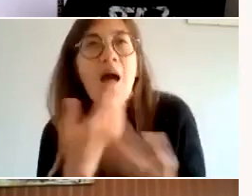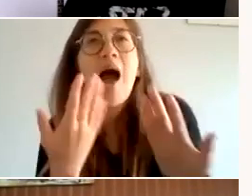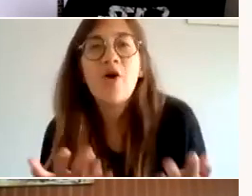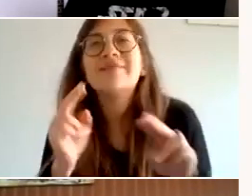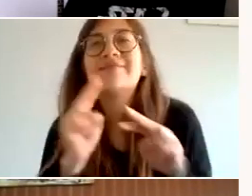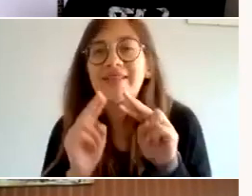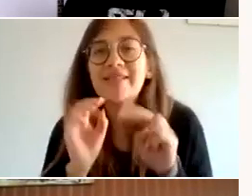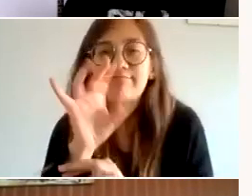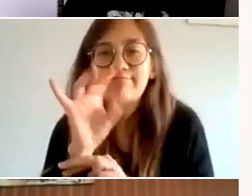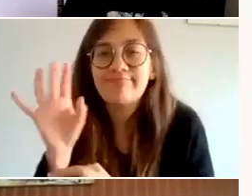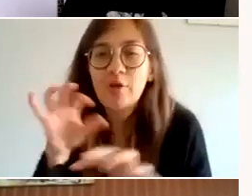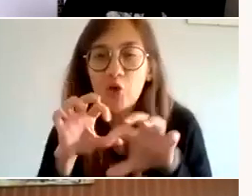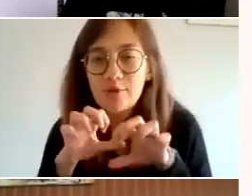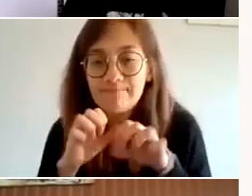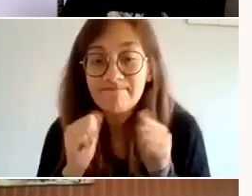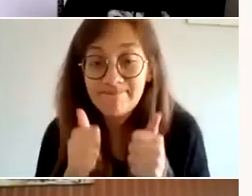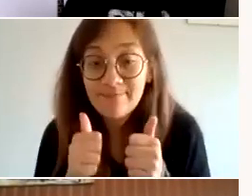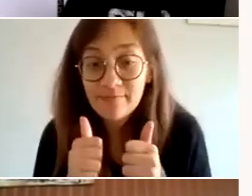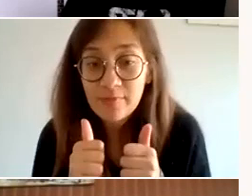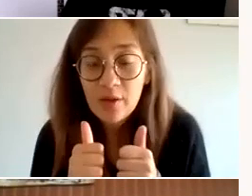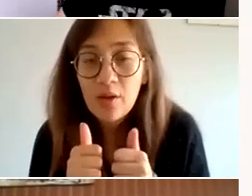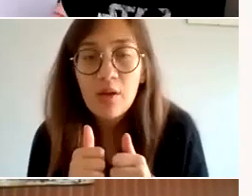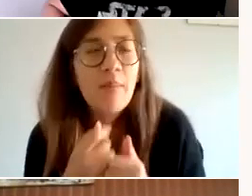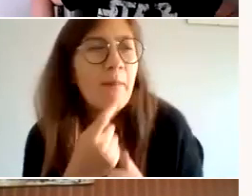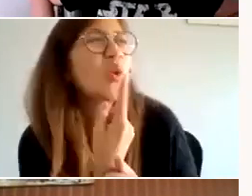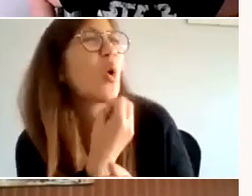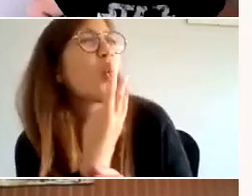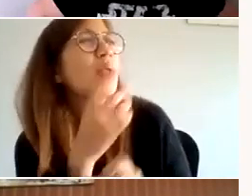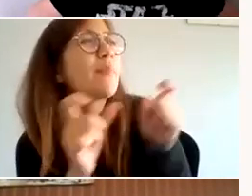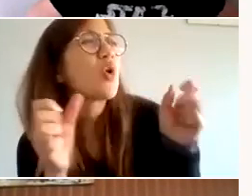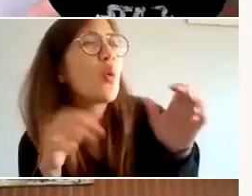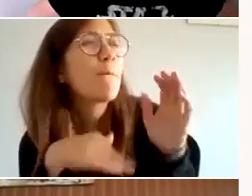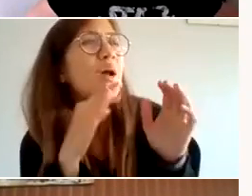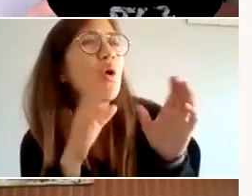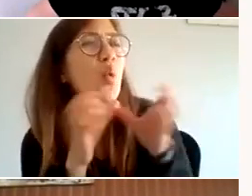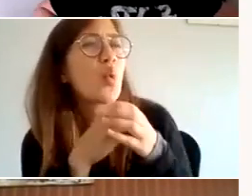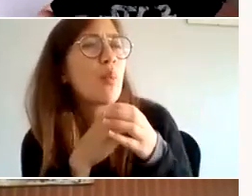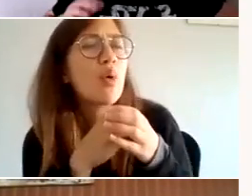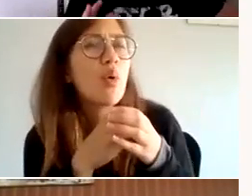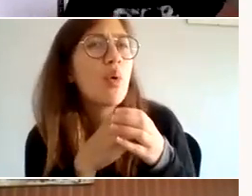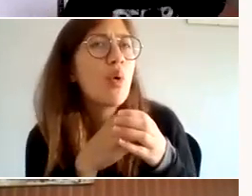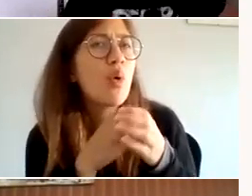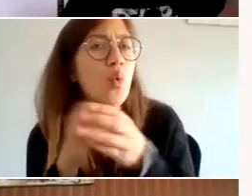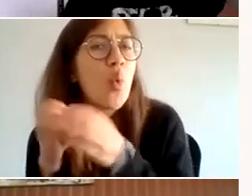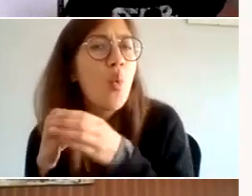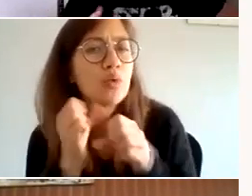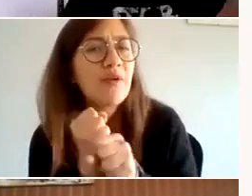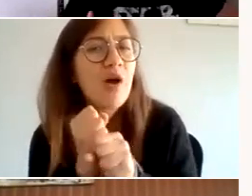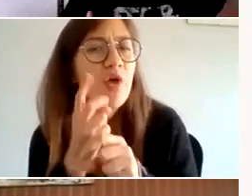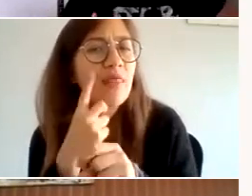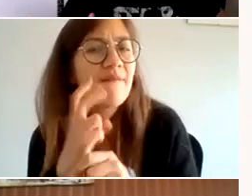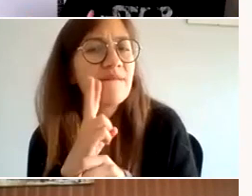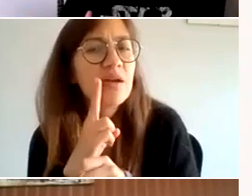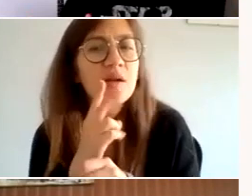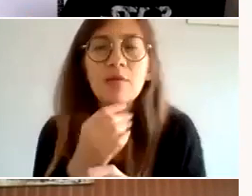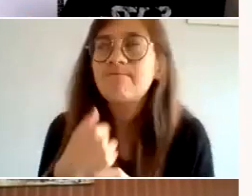la subida de material. ¿De cuánto van a ser los equipos? El curso oficialmente se supone que alrededor de 30, así que los